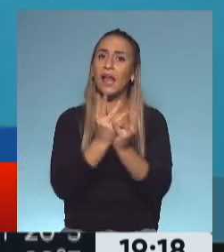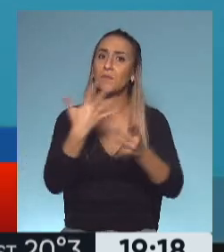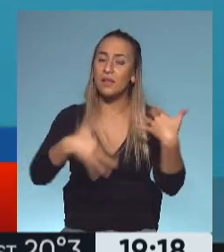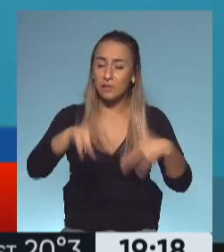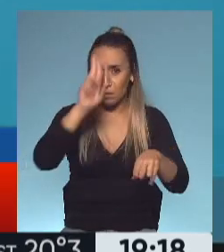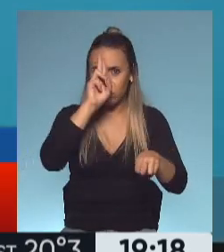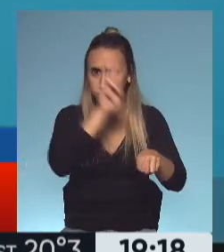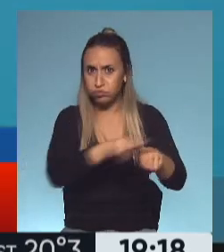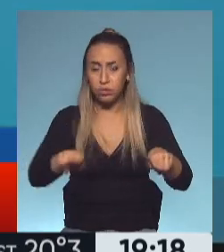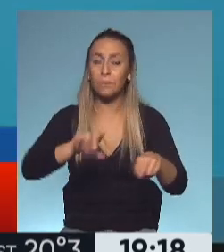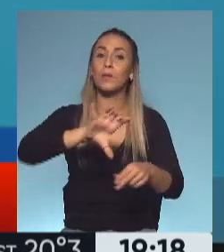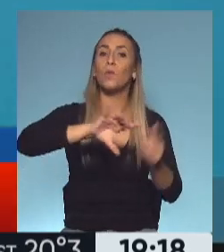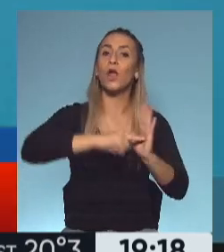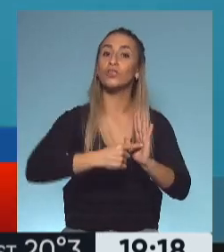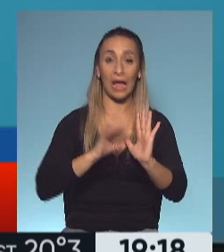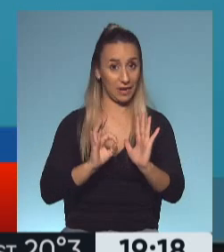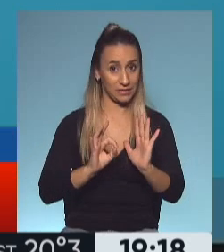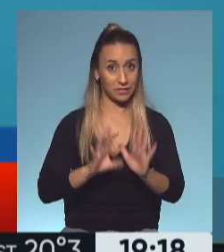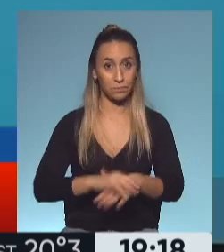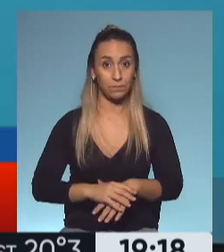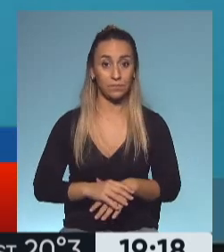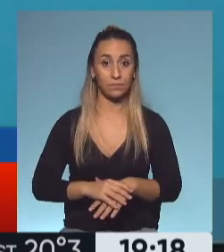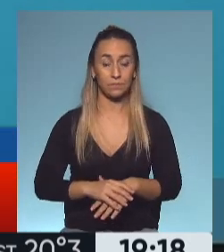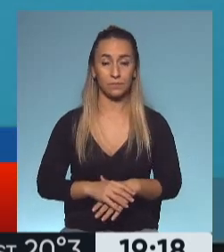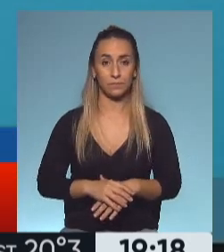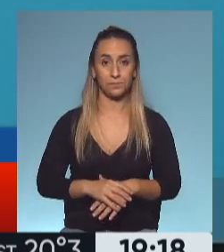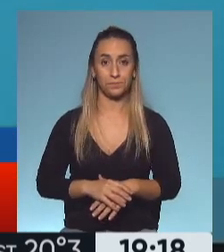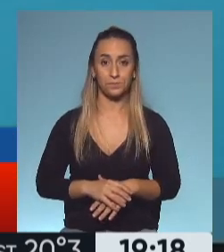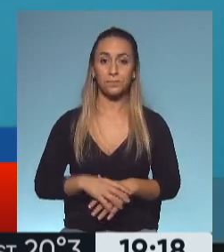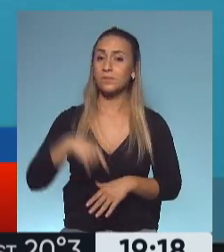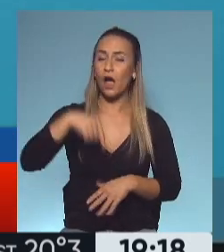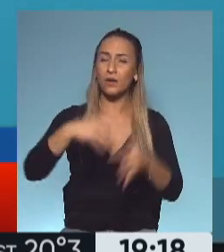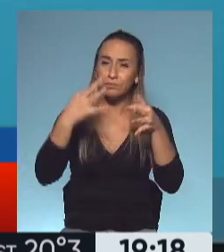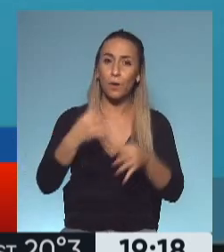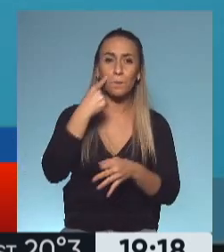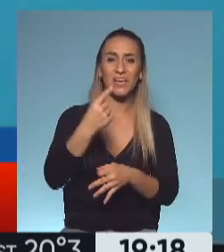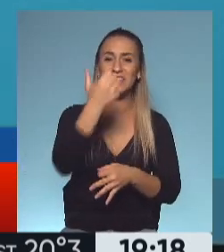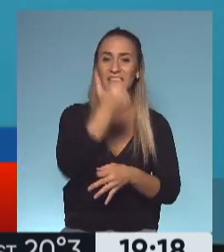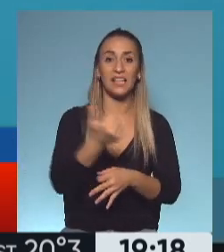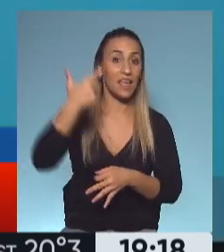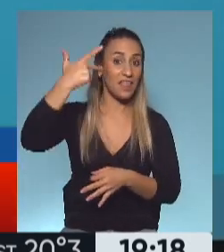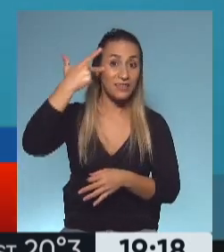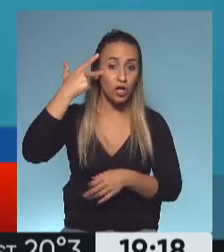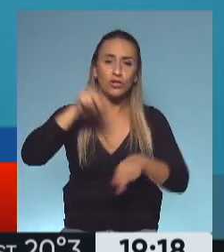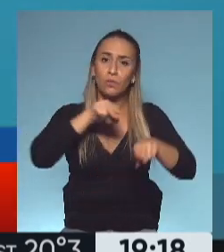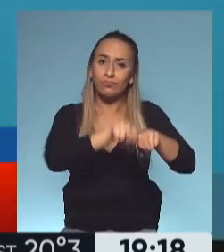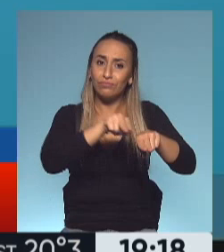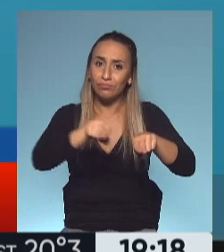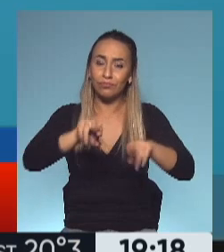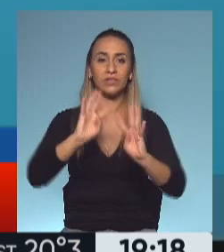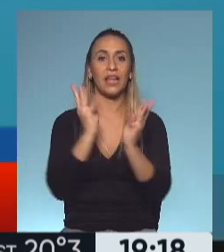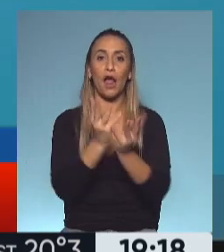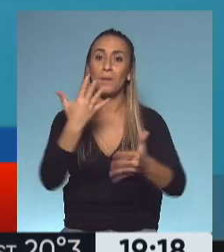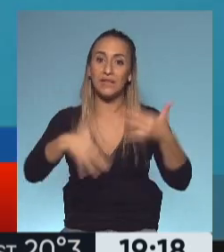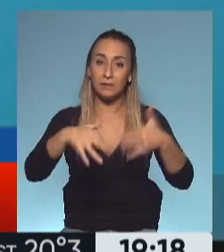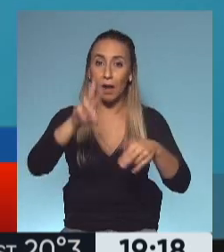del Gran Buenos Aires. Hoy estamos en 1.618 camas de terapia intensiva